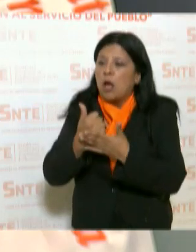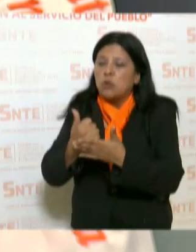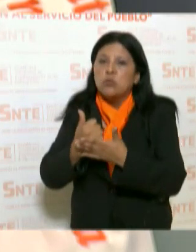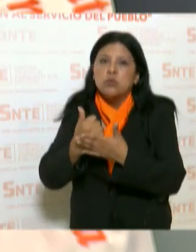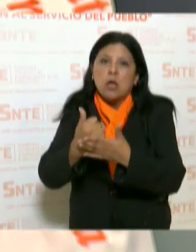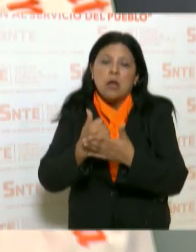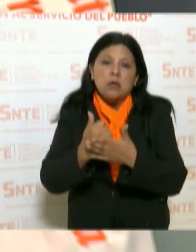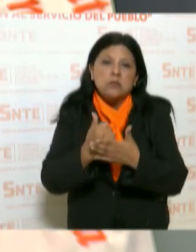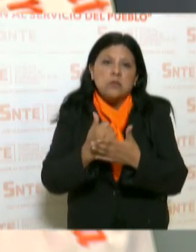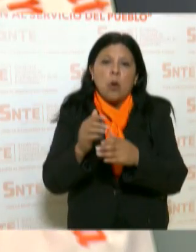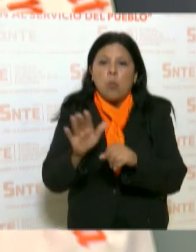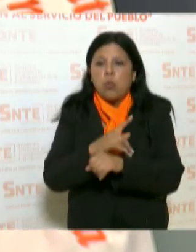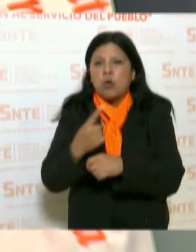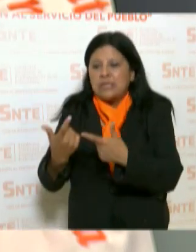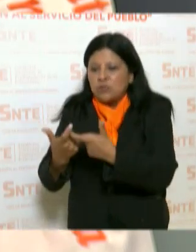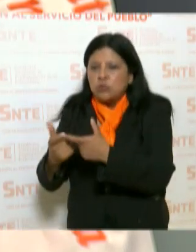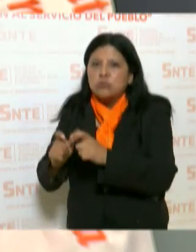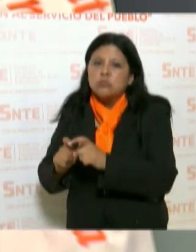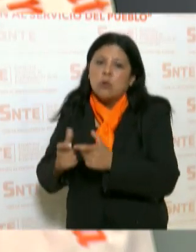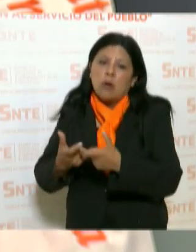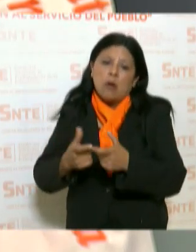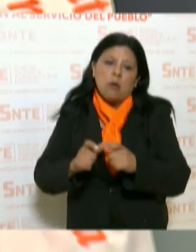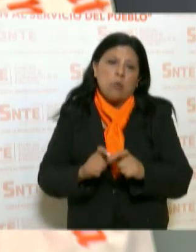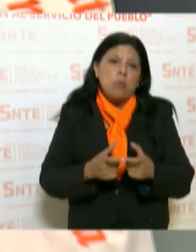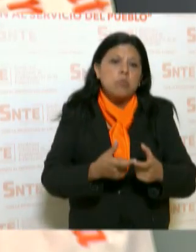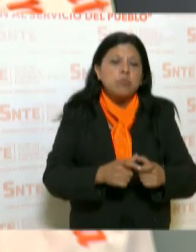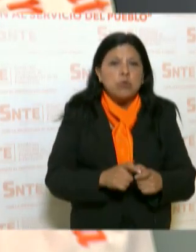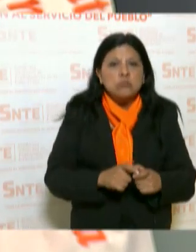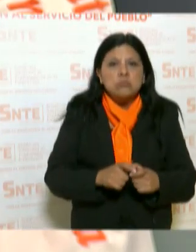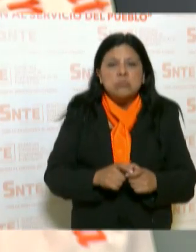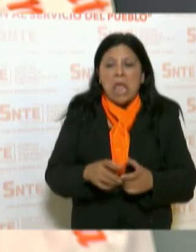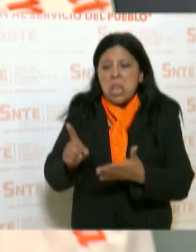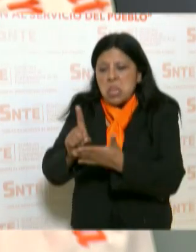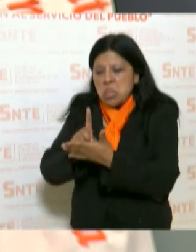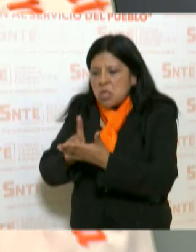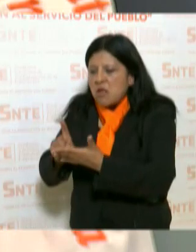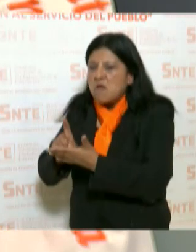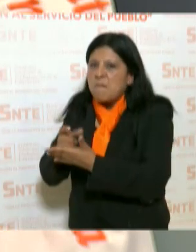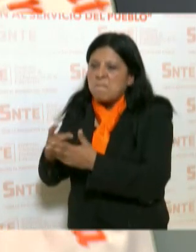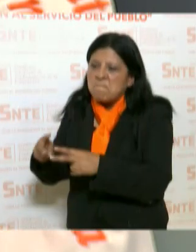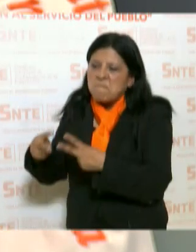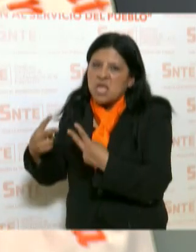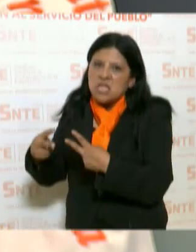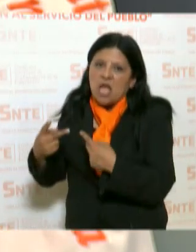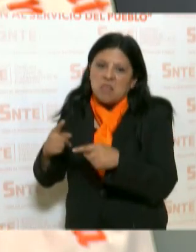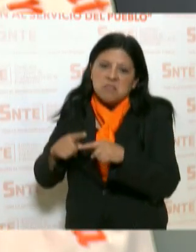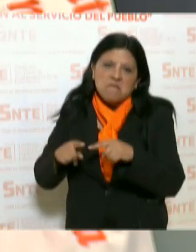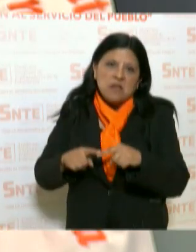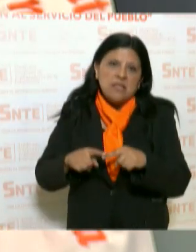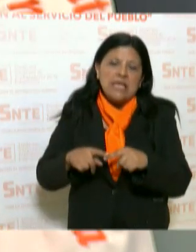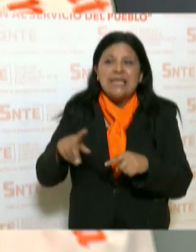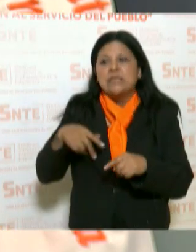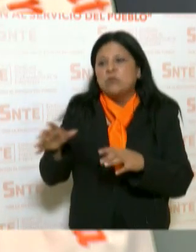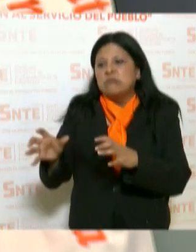delincuencia organizada, del narcotráfico, y les estamos quitando sus semilleros,